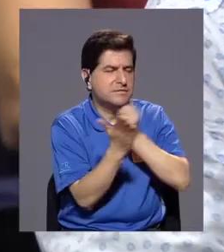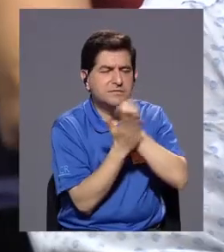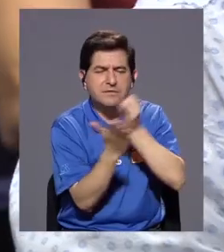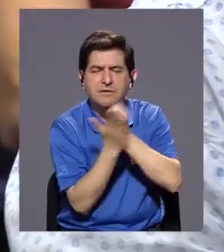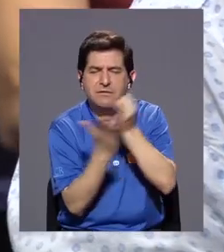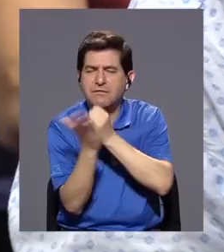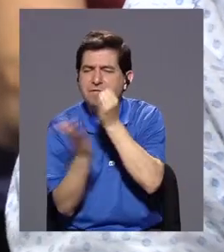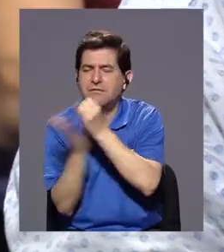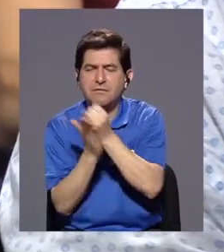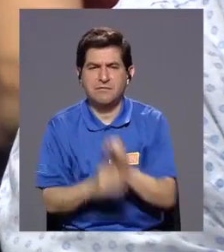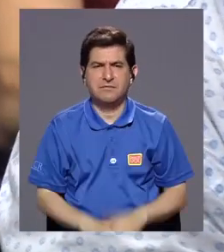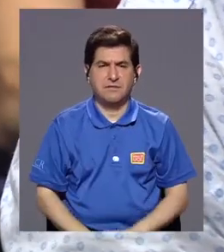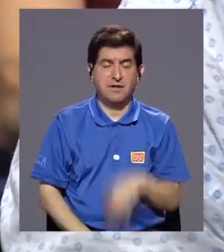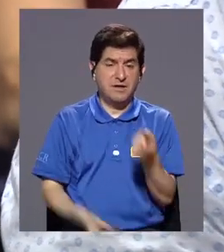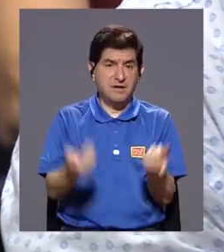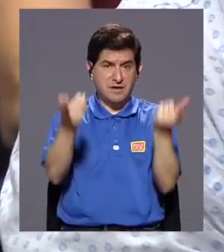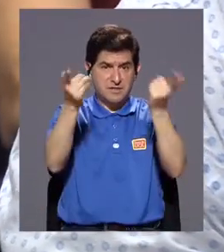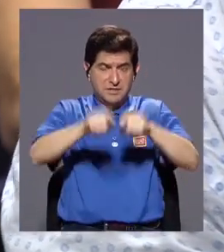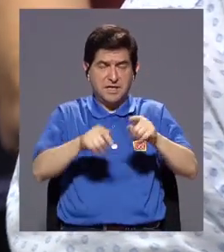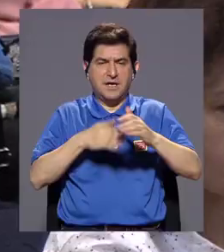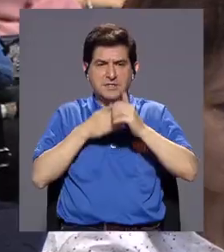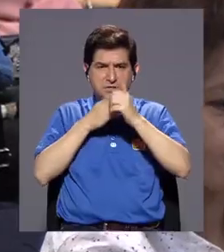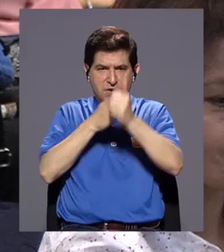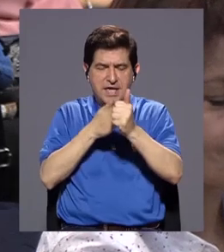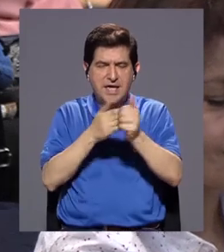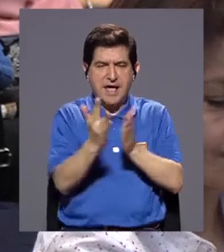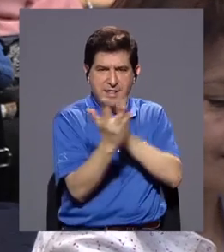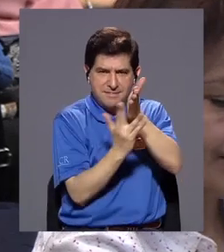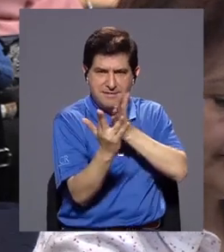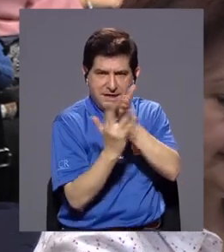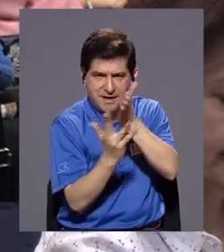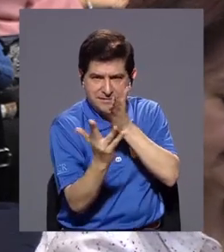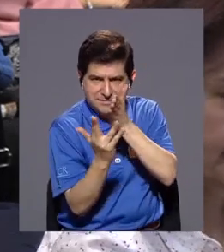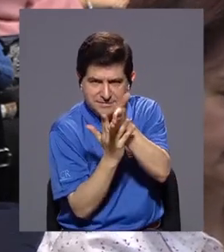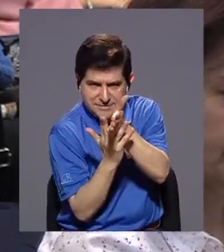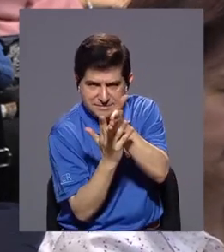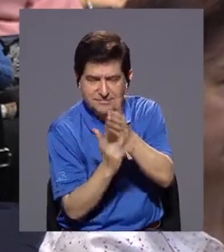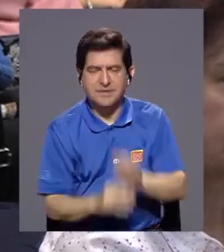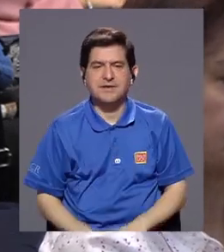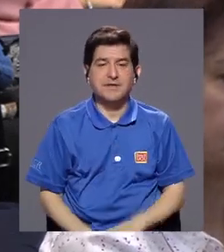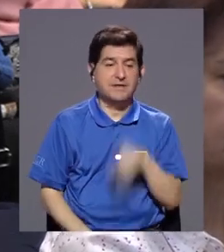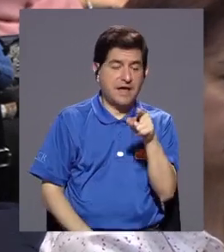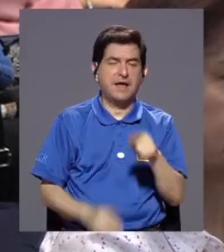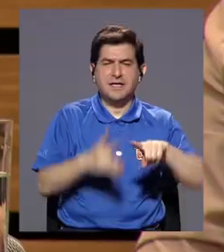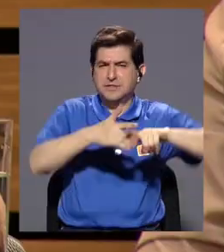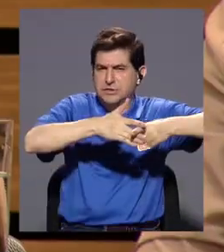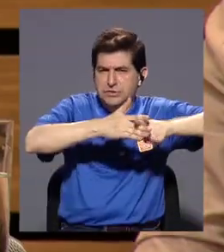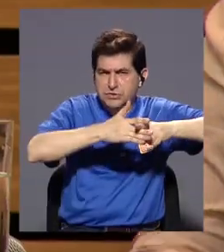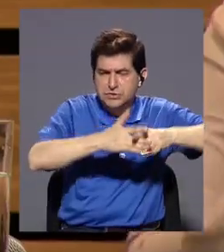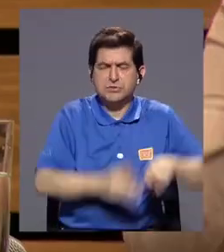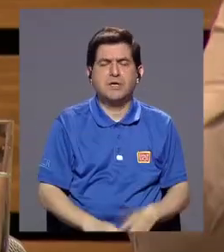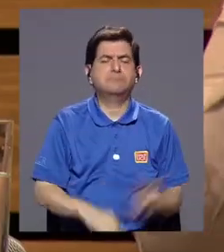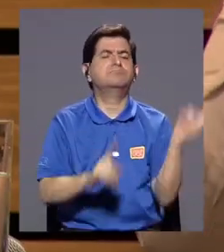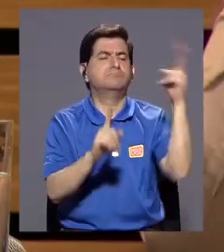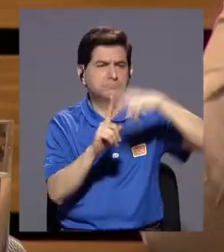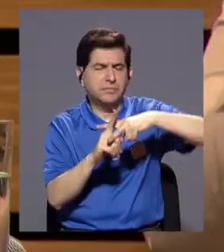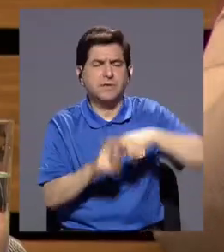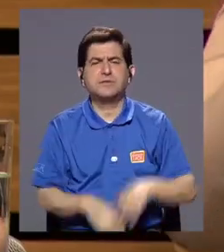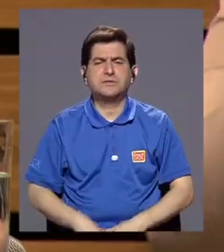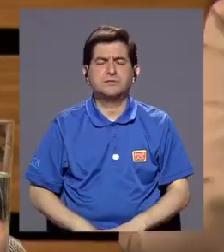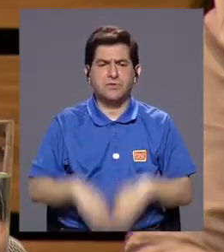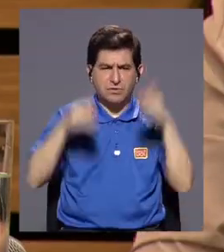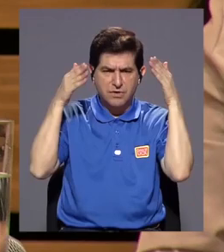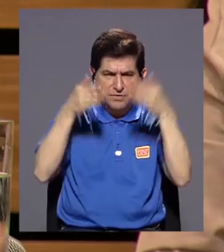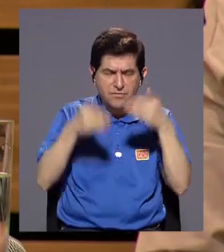es la guía de accesibilidad. Este es un instrumento práctico que está enfocado a analizar y corroborar y